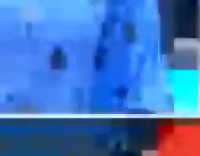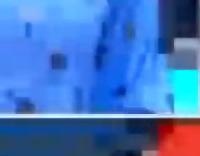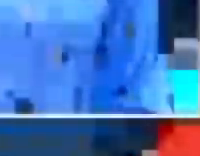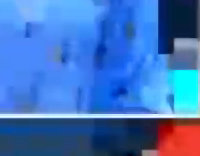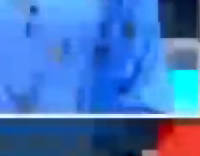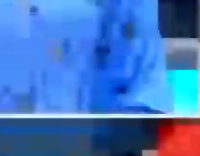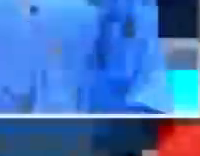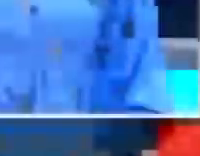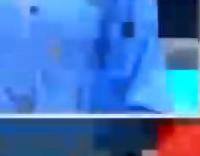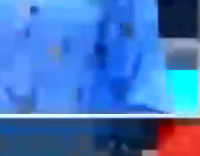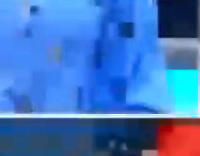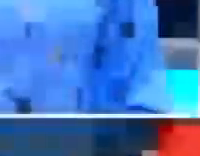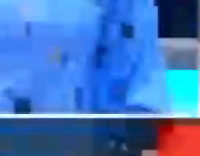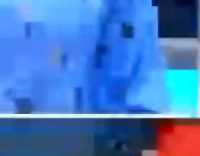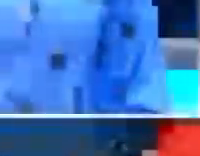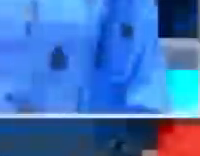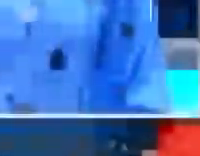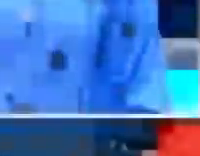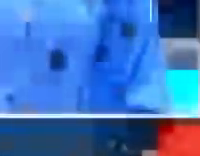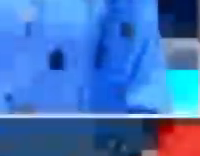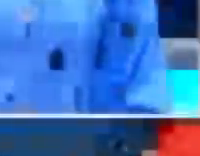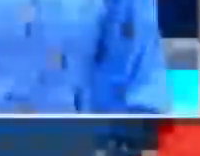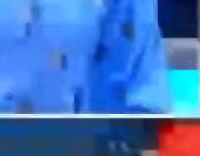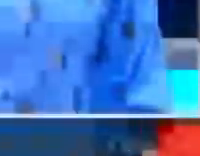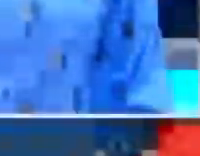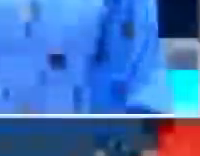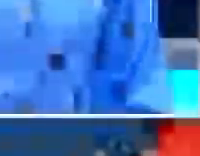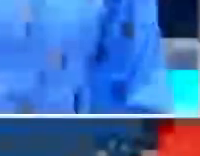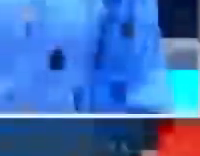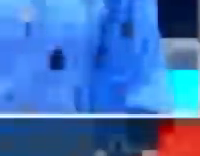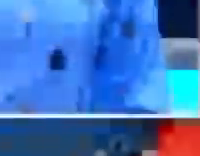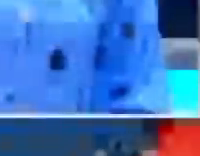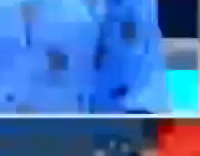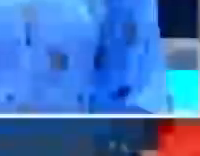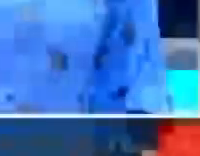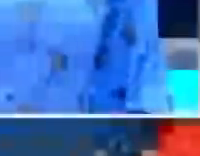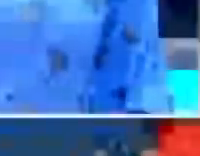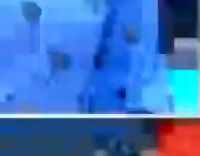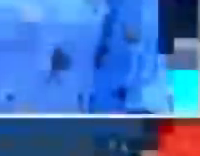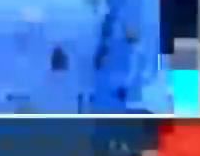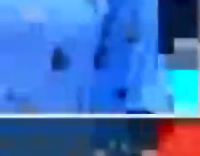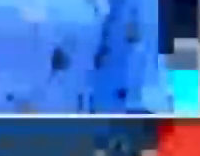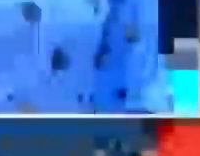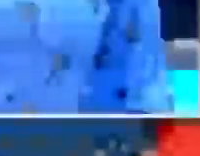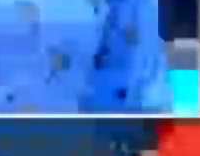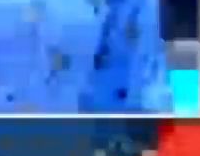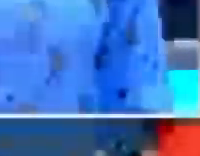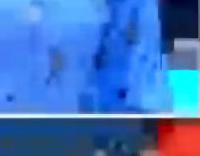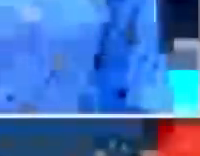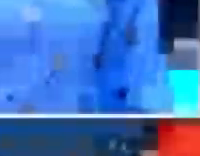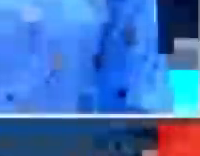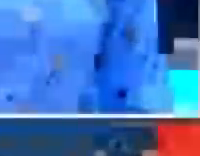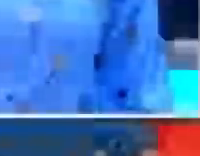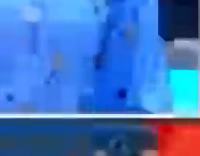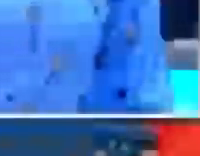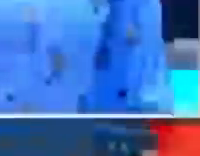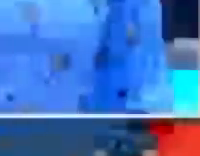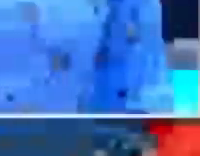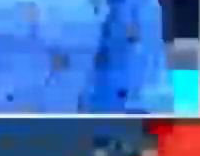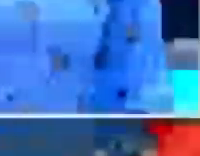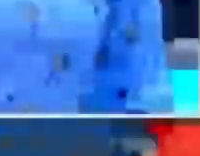Amigos, buenas tardes, bienvenidos. Feliz 2020 para todos ustedes. Empezamos con la emisión central de 24 horas. Las autoridades